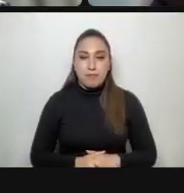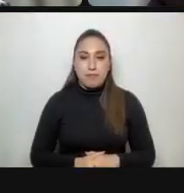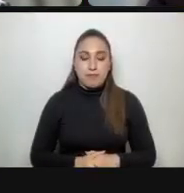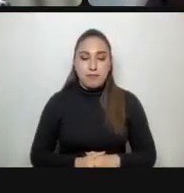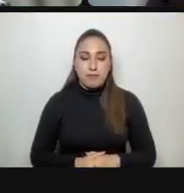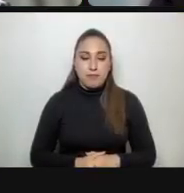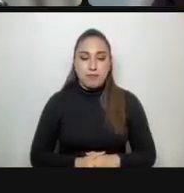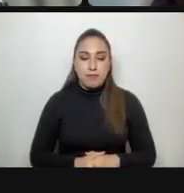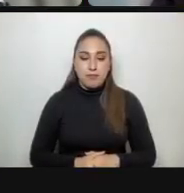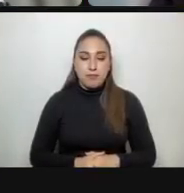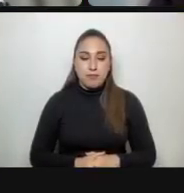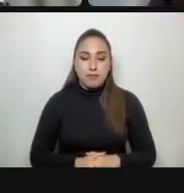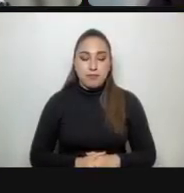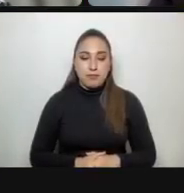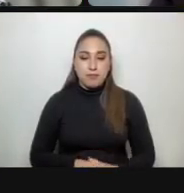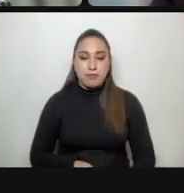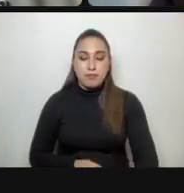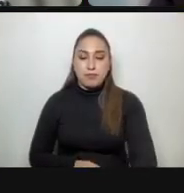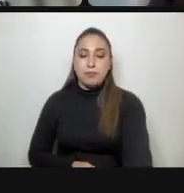Gracias.